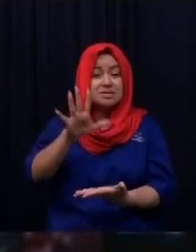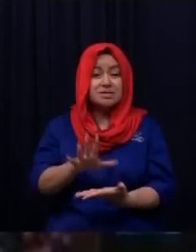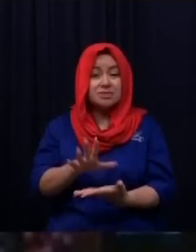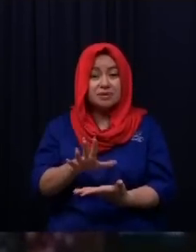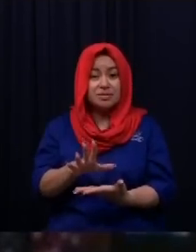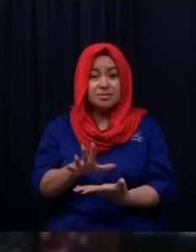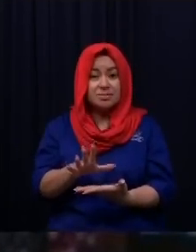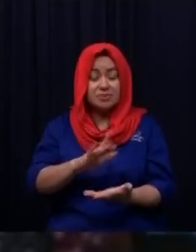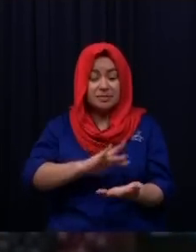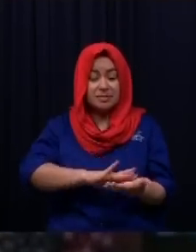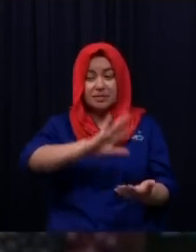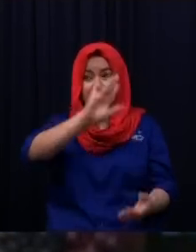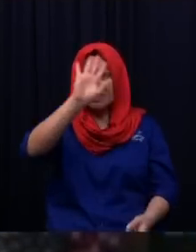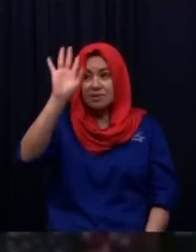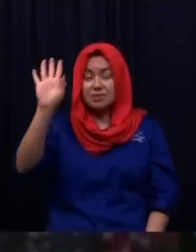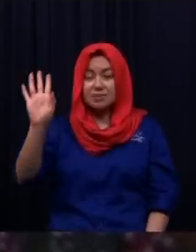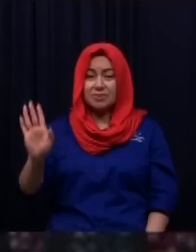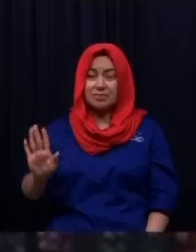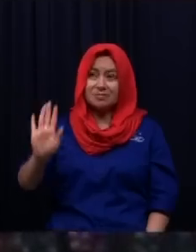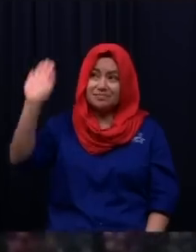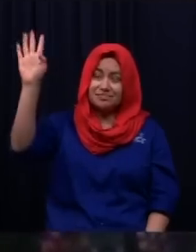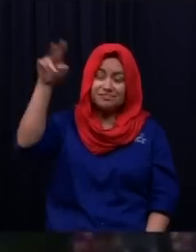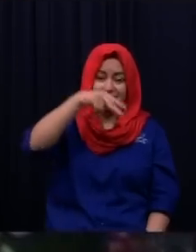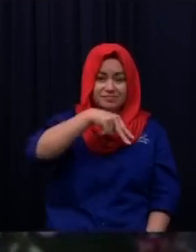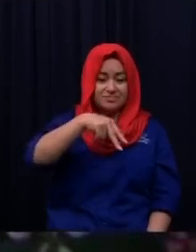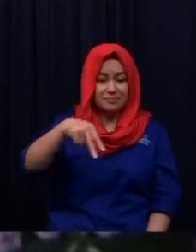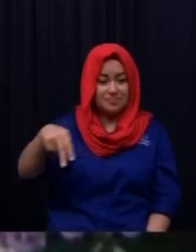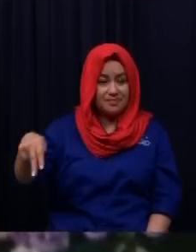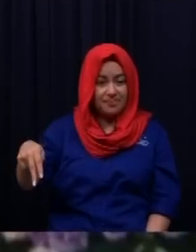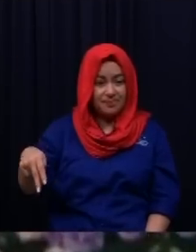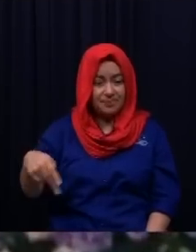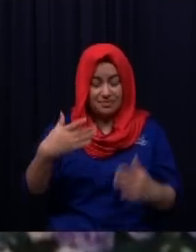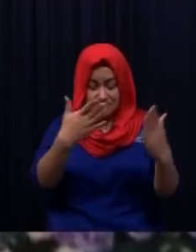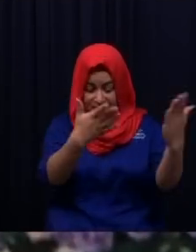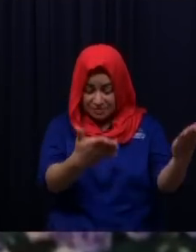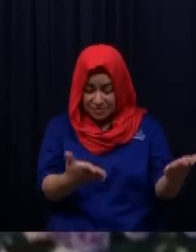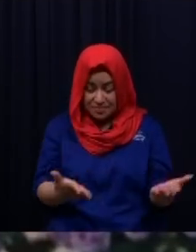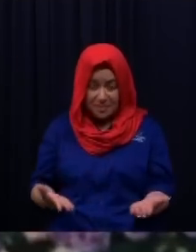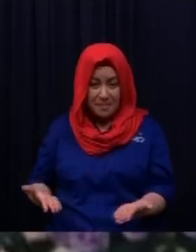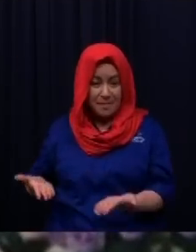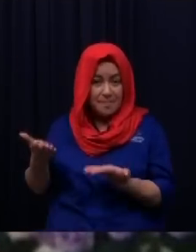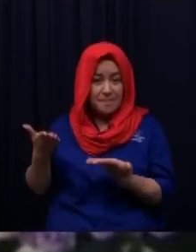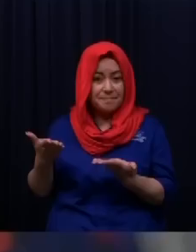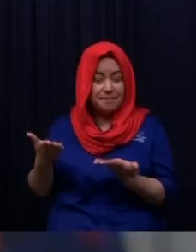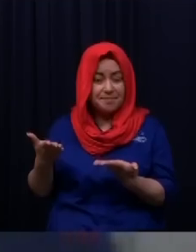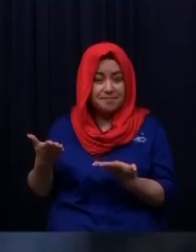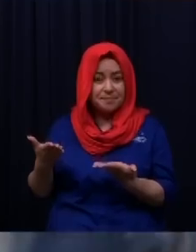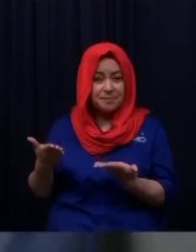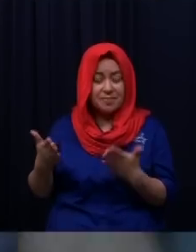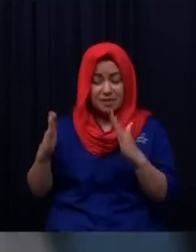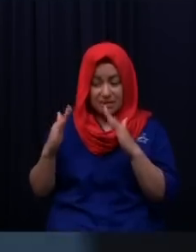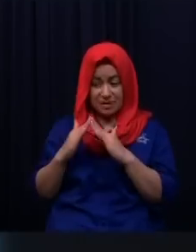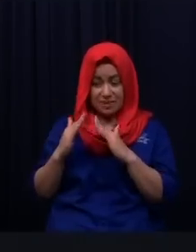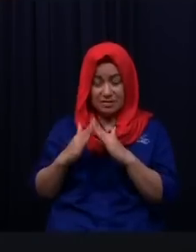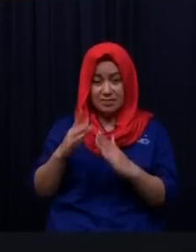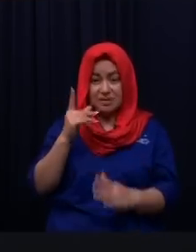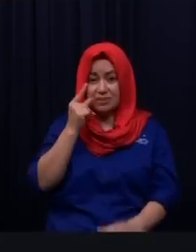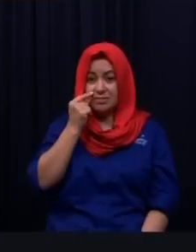Gloria a su nombre. Allá viene otra persona. Bienvenido. Bienvenido a la casa del